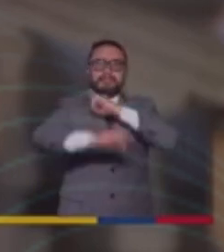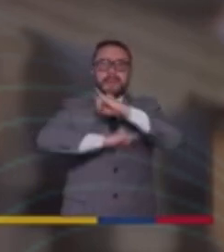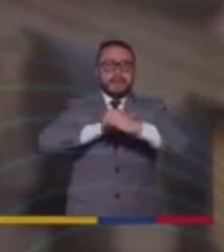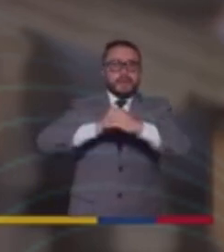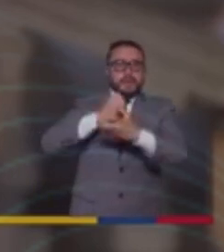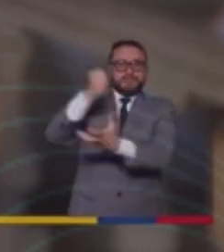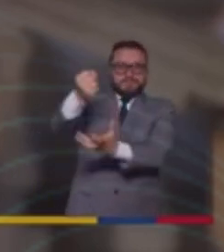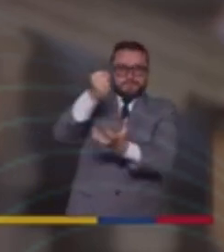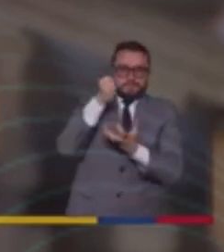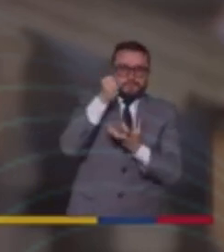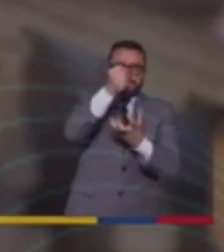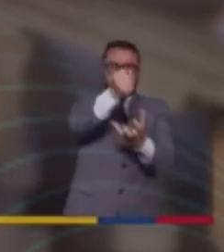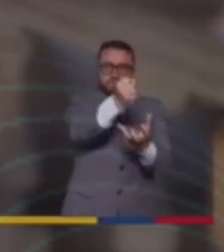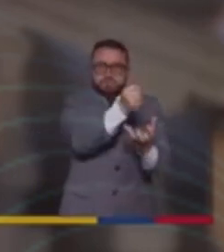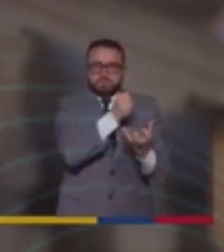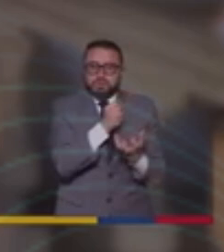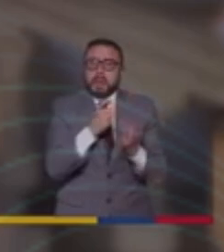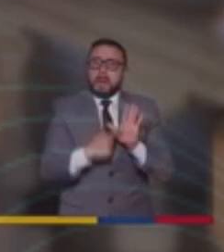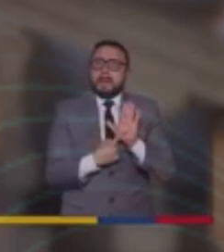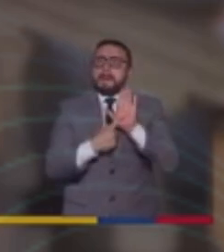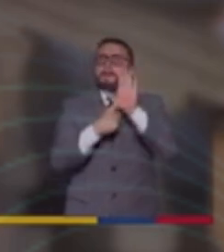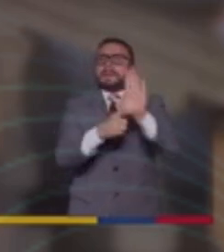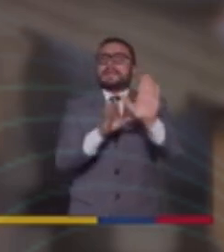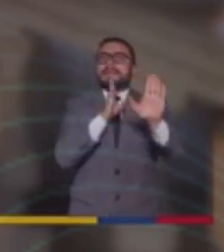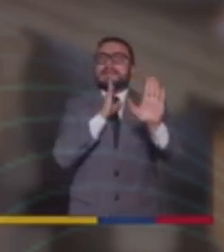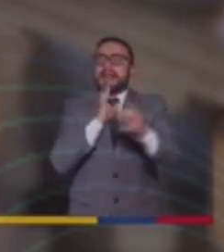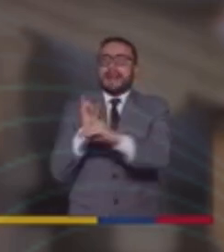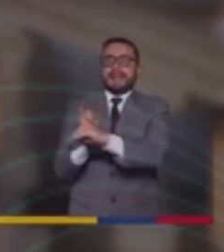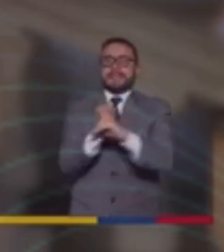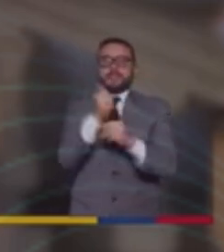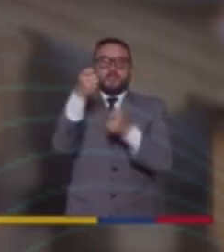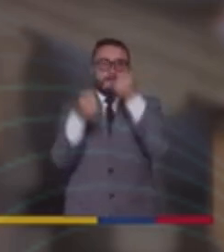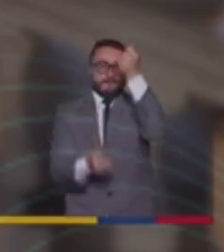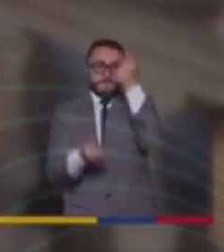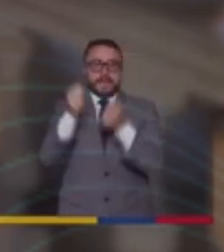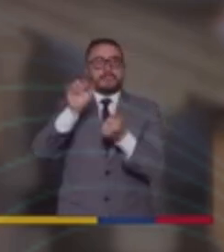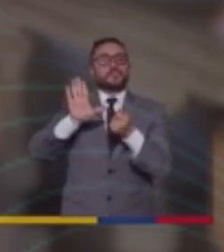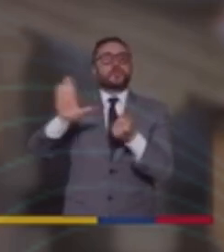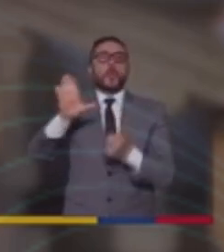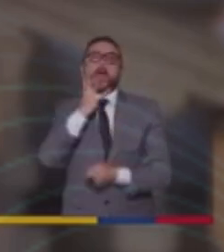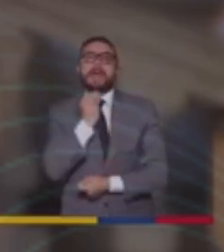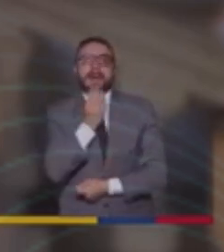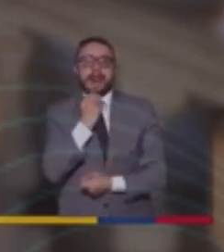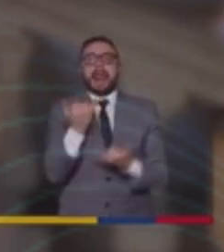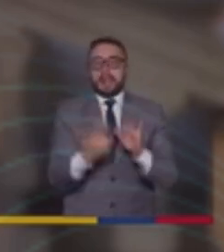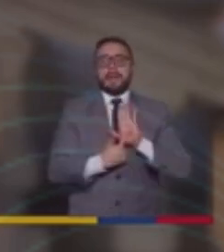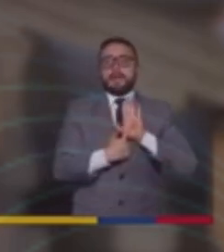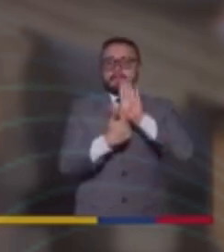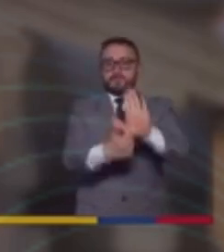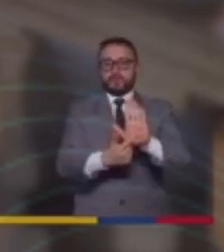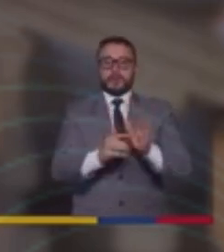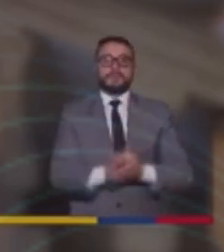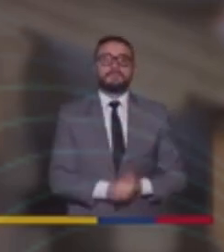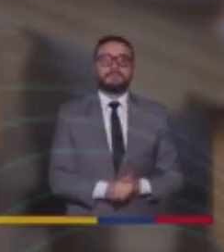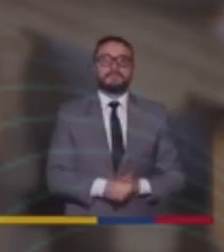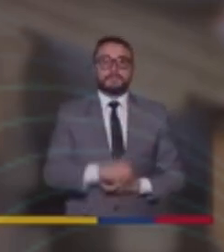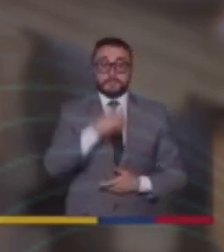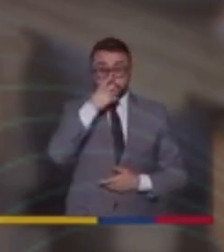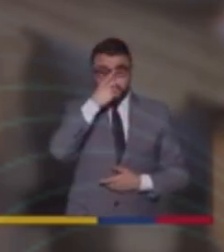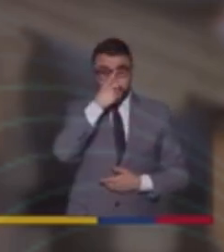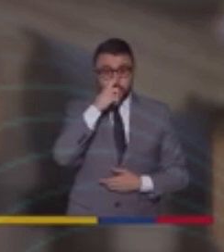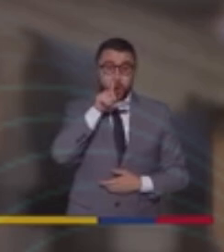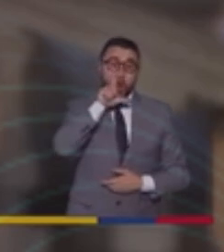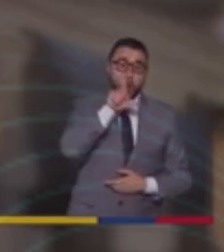ha enfrentado crisis políticas antes, la retórica de Petro parece estar llevando el conflicto a otro nivel, uno donde